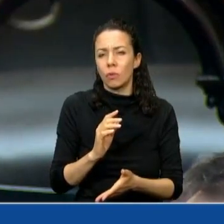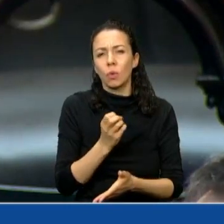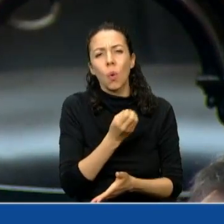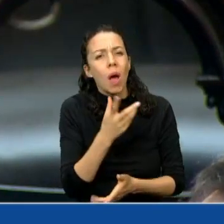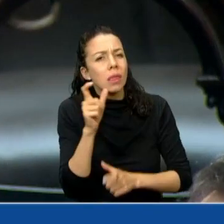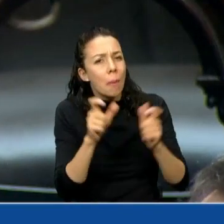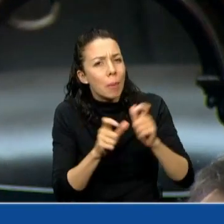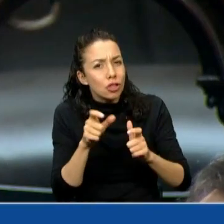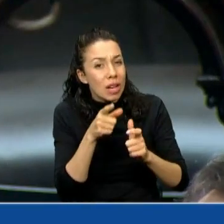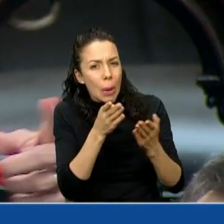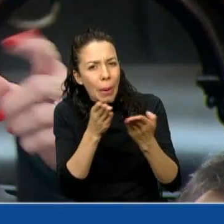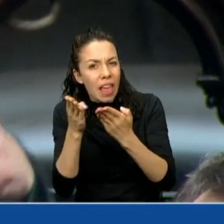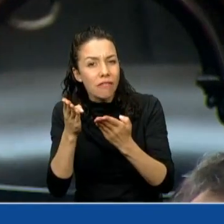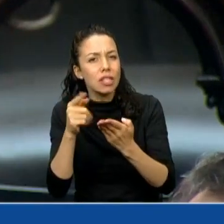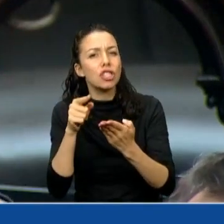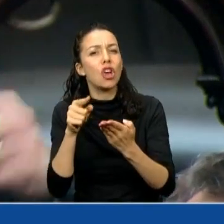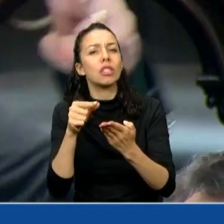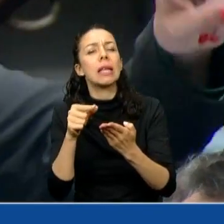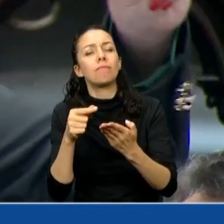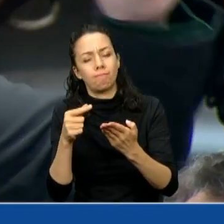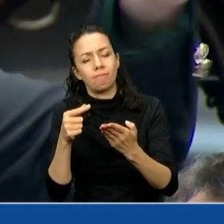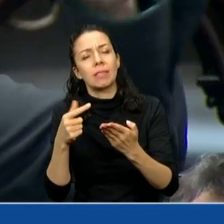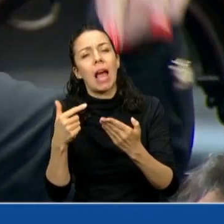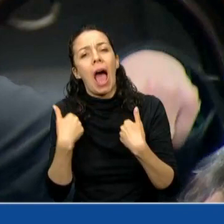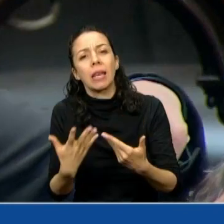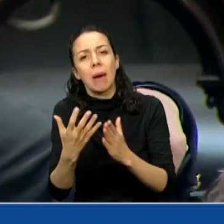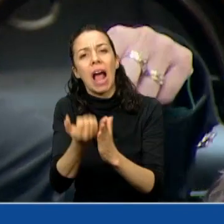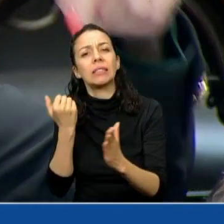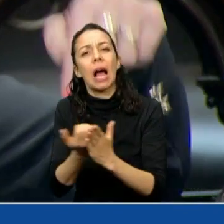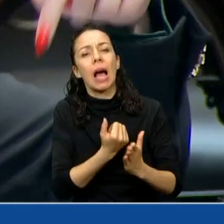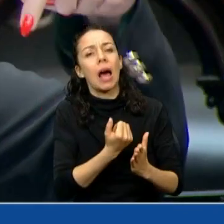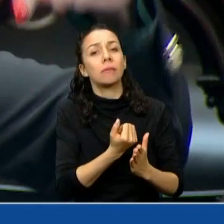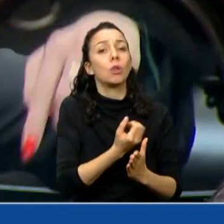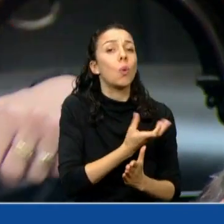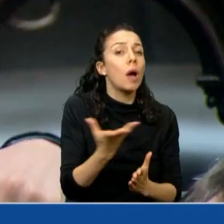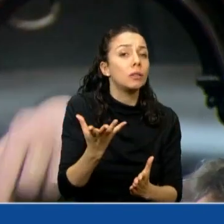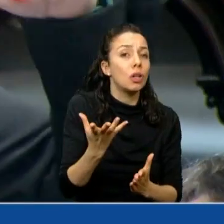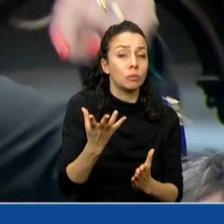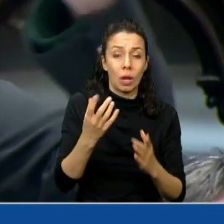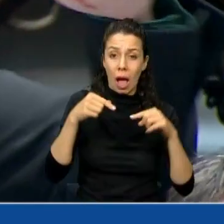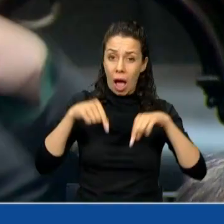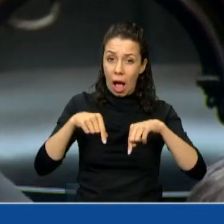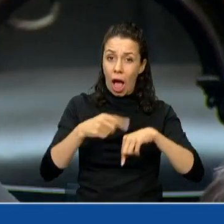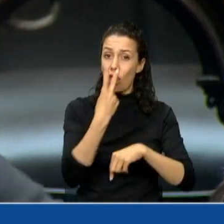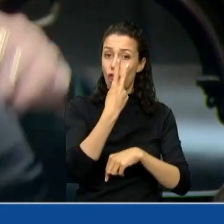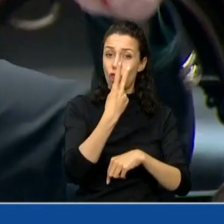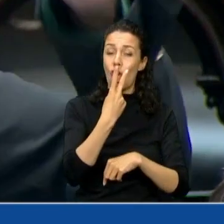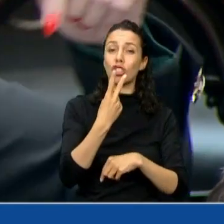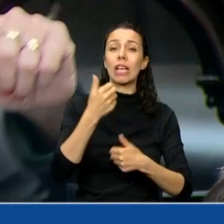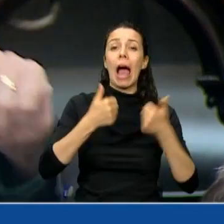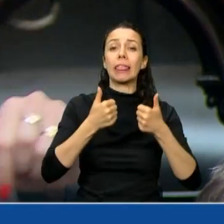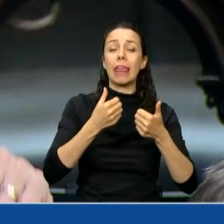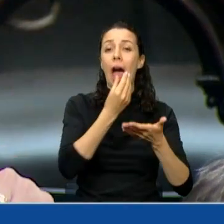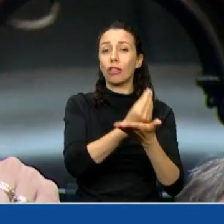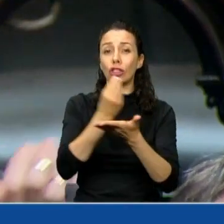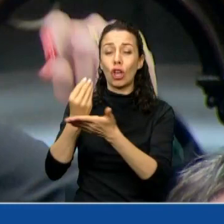dispuestos a tocar esos beneficios? Porque la verdad, los dos candidatos presidenciales que convocaron a esta sesión, Massa y Milei, van a